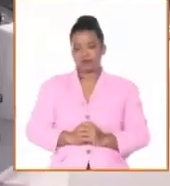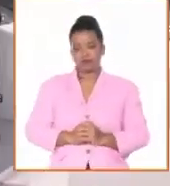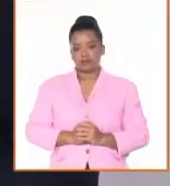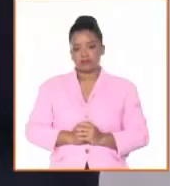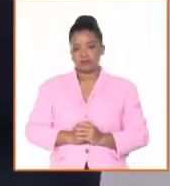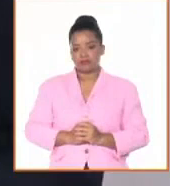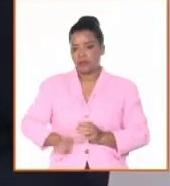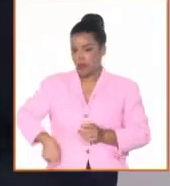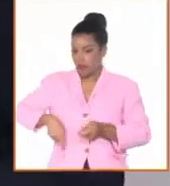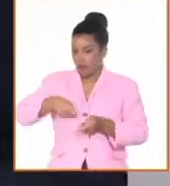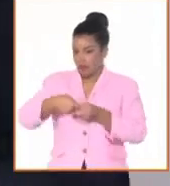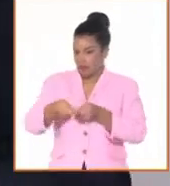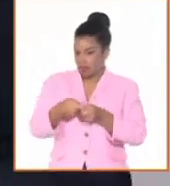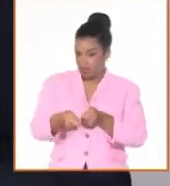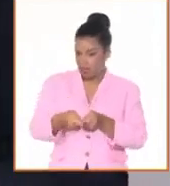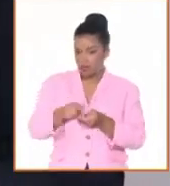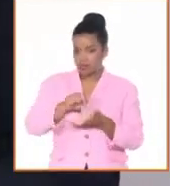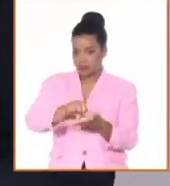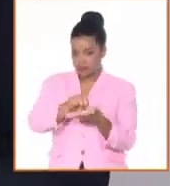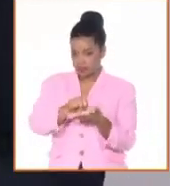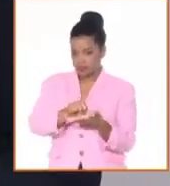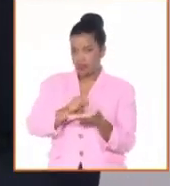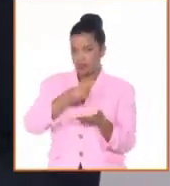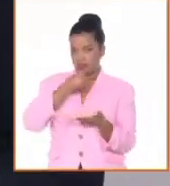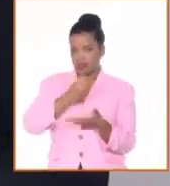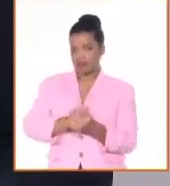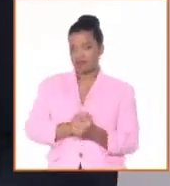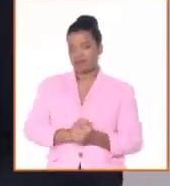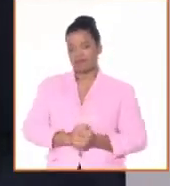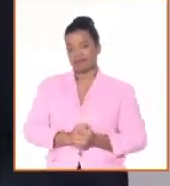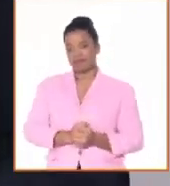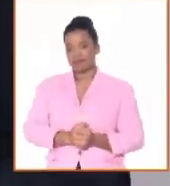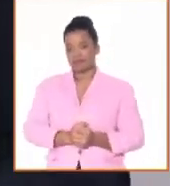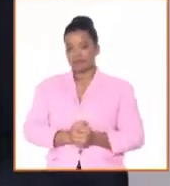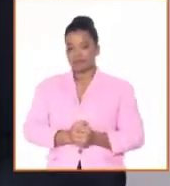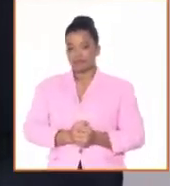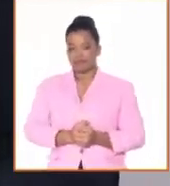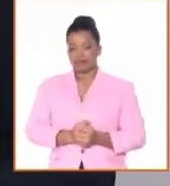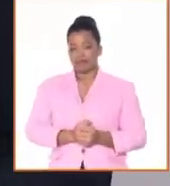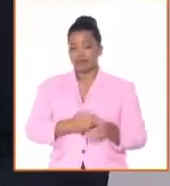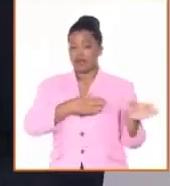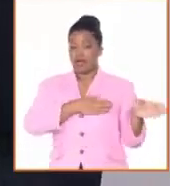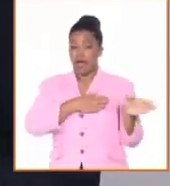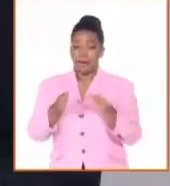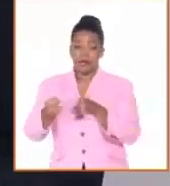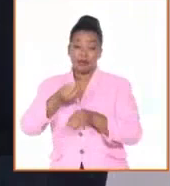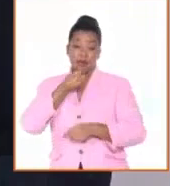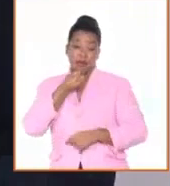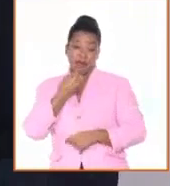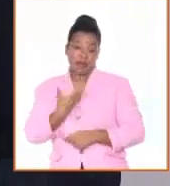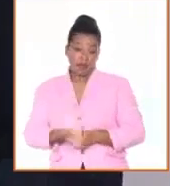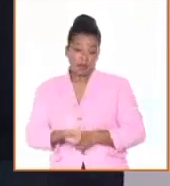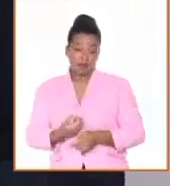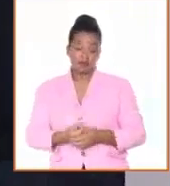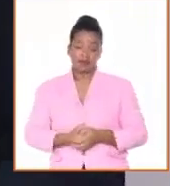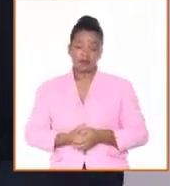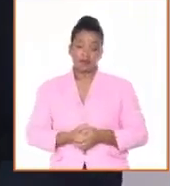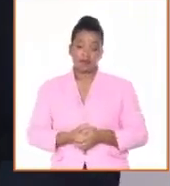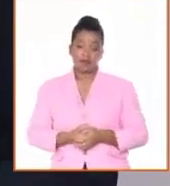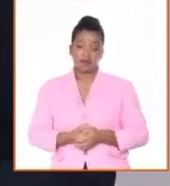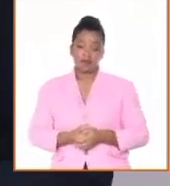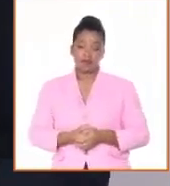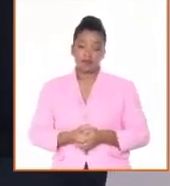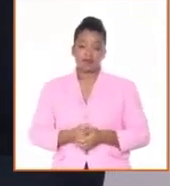junto con el servicio ahí hay una particularidad de la que después me voy a referir además se puede utilizar también el